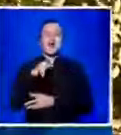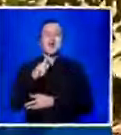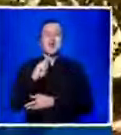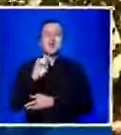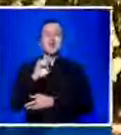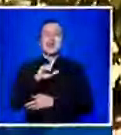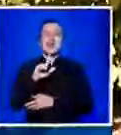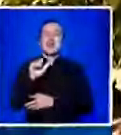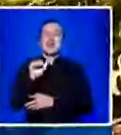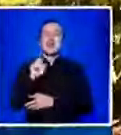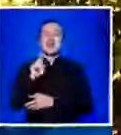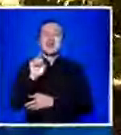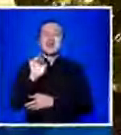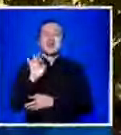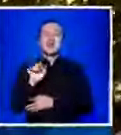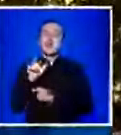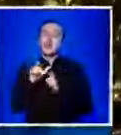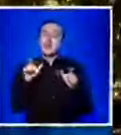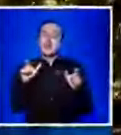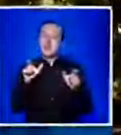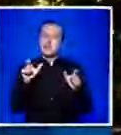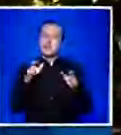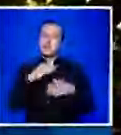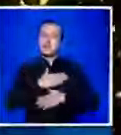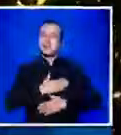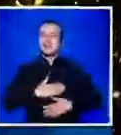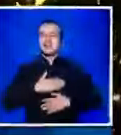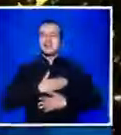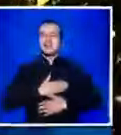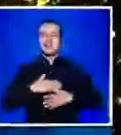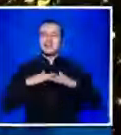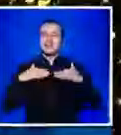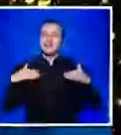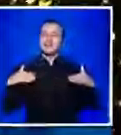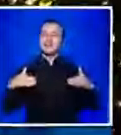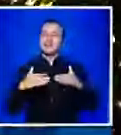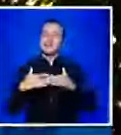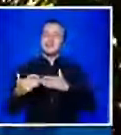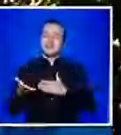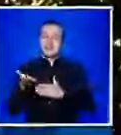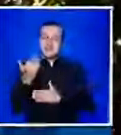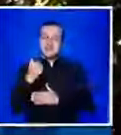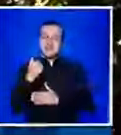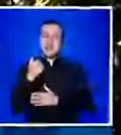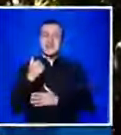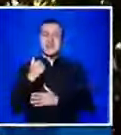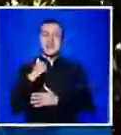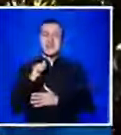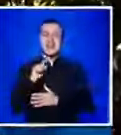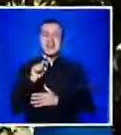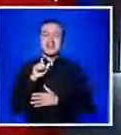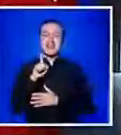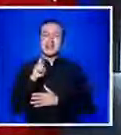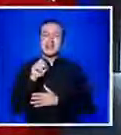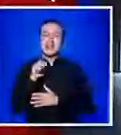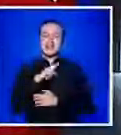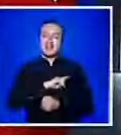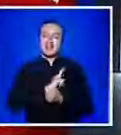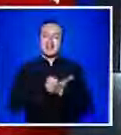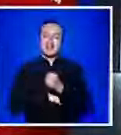turista ingresar a esta finca, el paraíso escondido, venga Alejandra por favor, recupere la